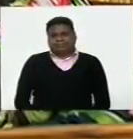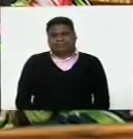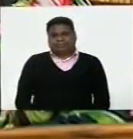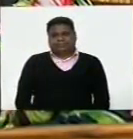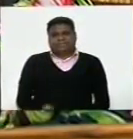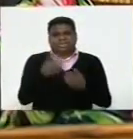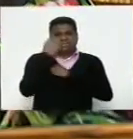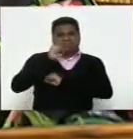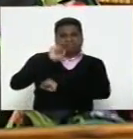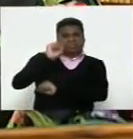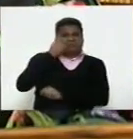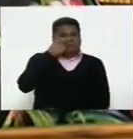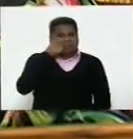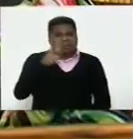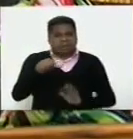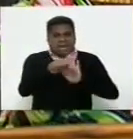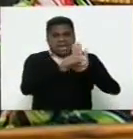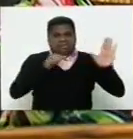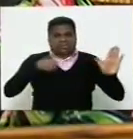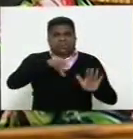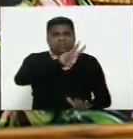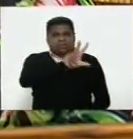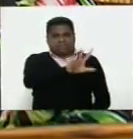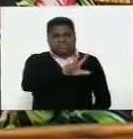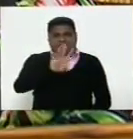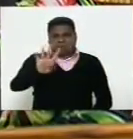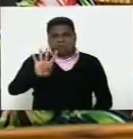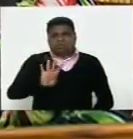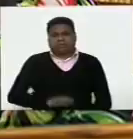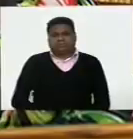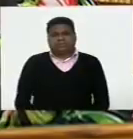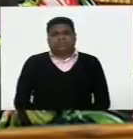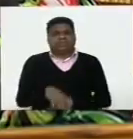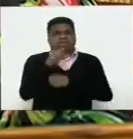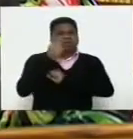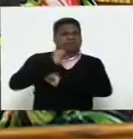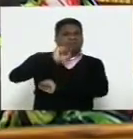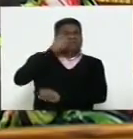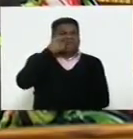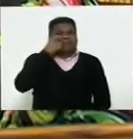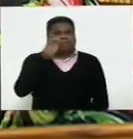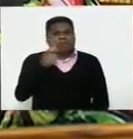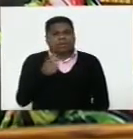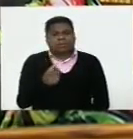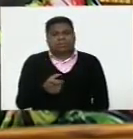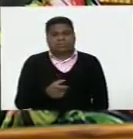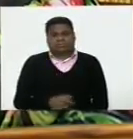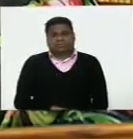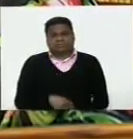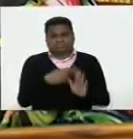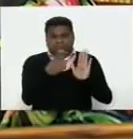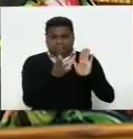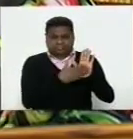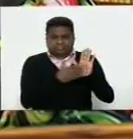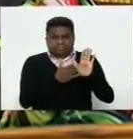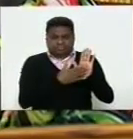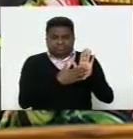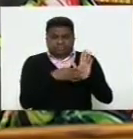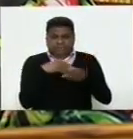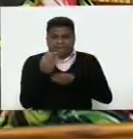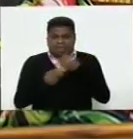Defensoría del Pueblo. Artículo 34. La Defensoría del Pueblo, en cumplimiento de sus